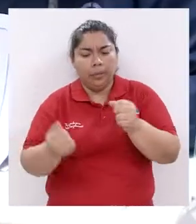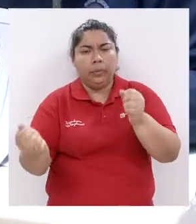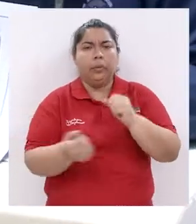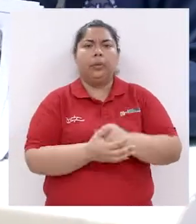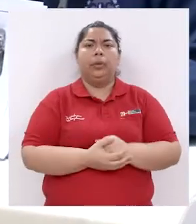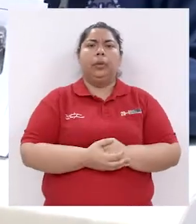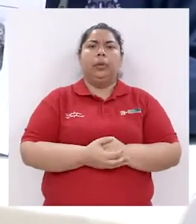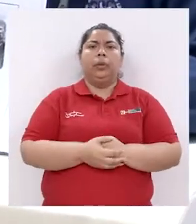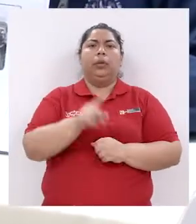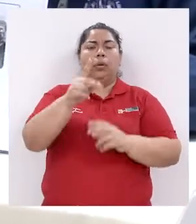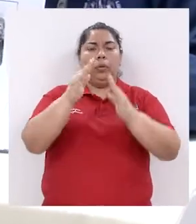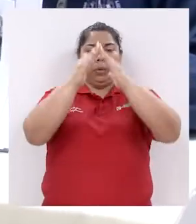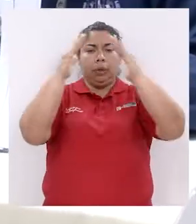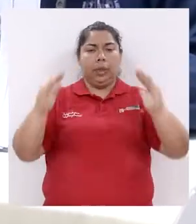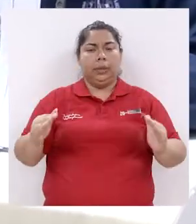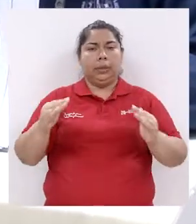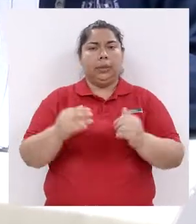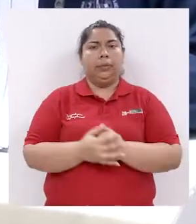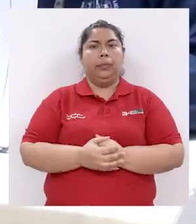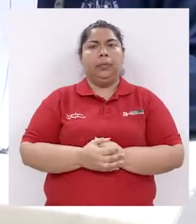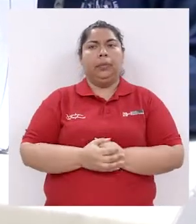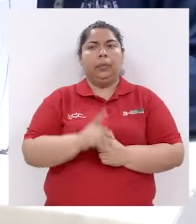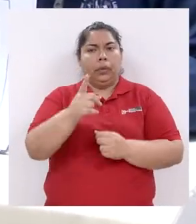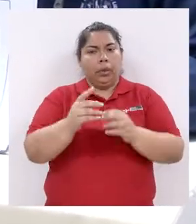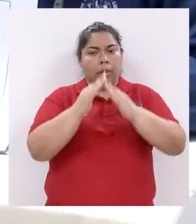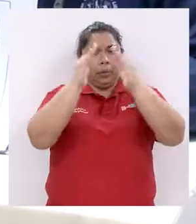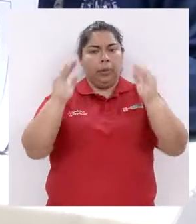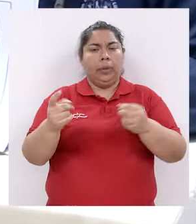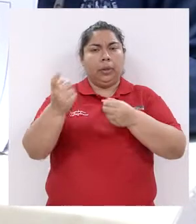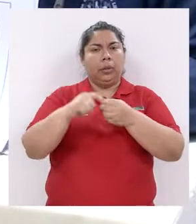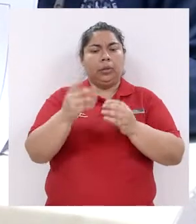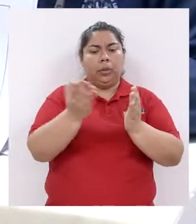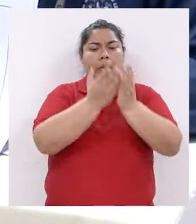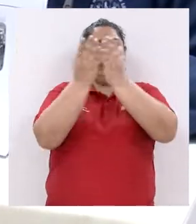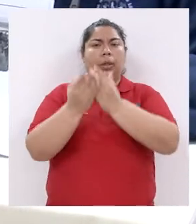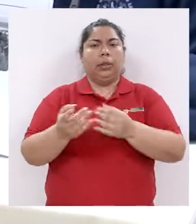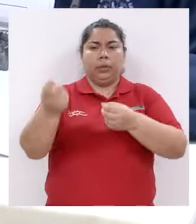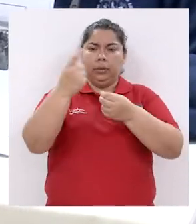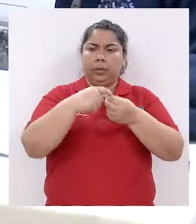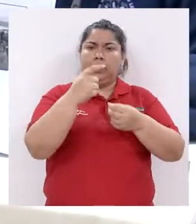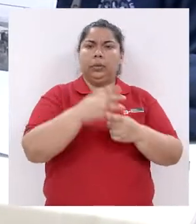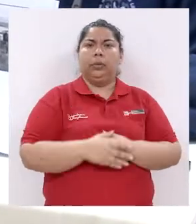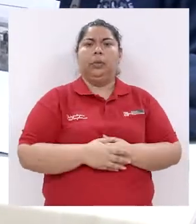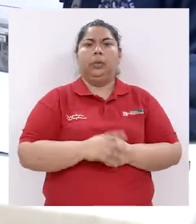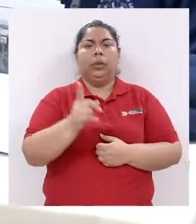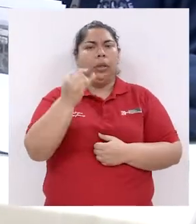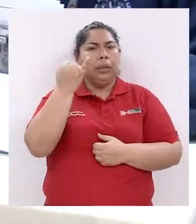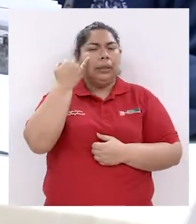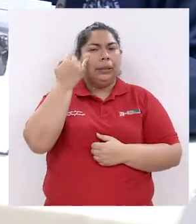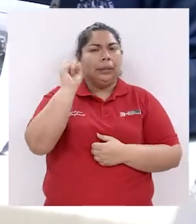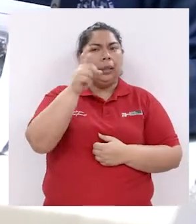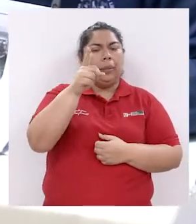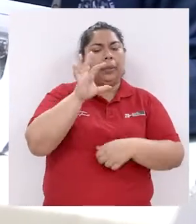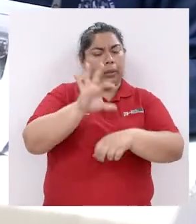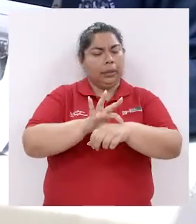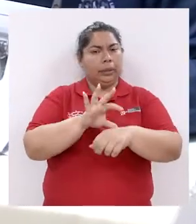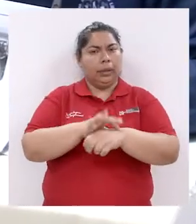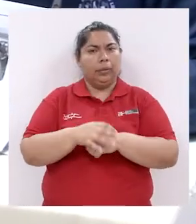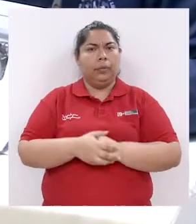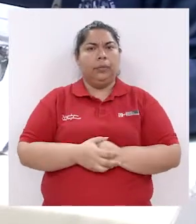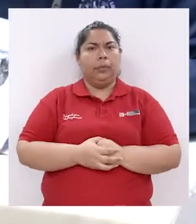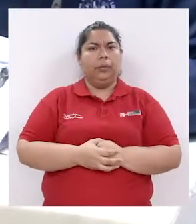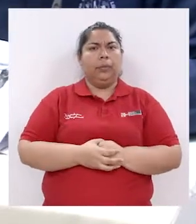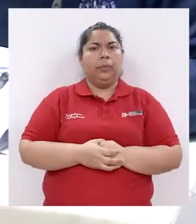agricultura, con vivienda, la vivienda inclusiva, las escuelas inclusivas, los sistemas de salud